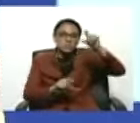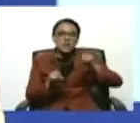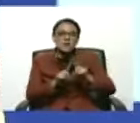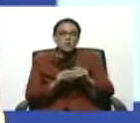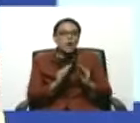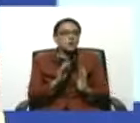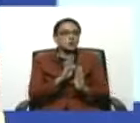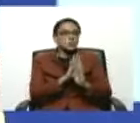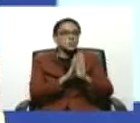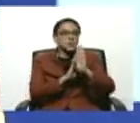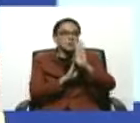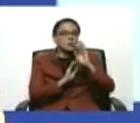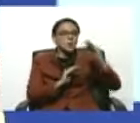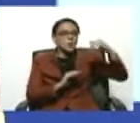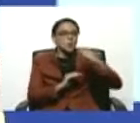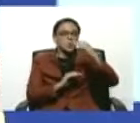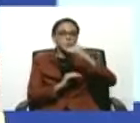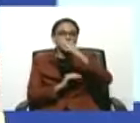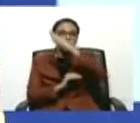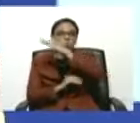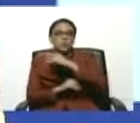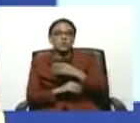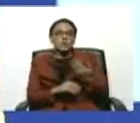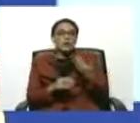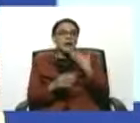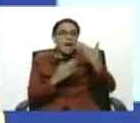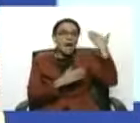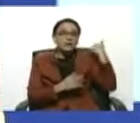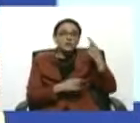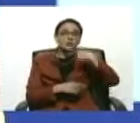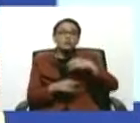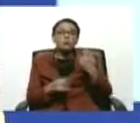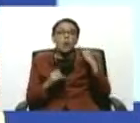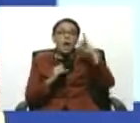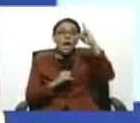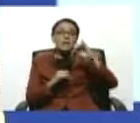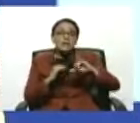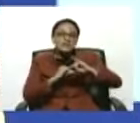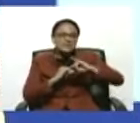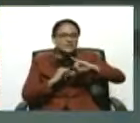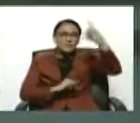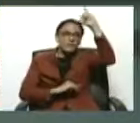inflación la mayor inflación que ocurrió fue en 1900